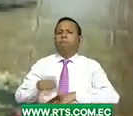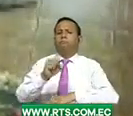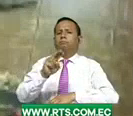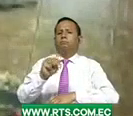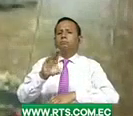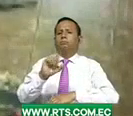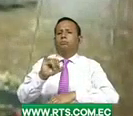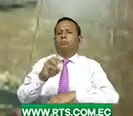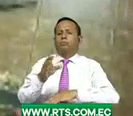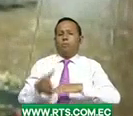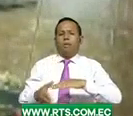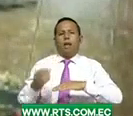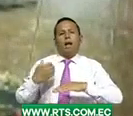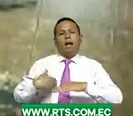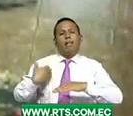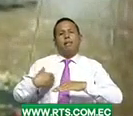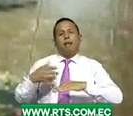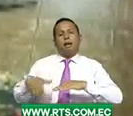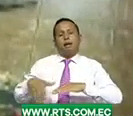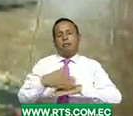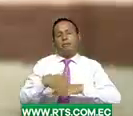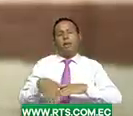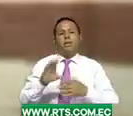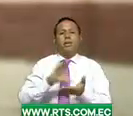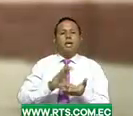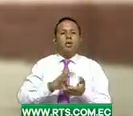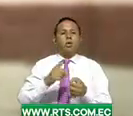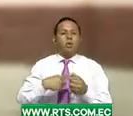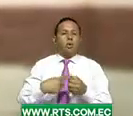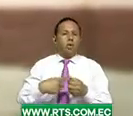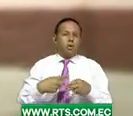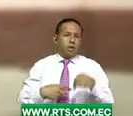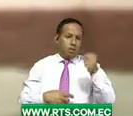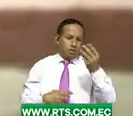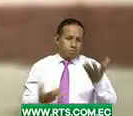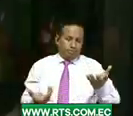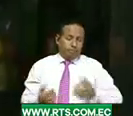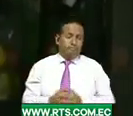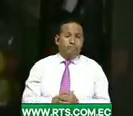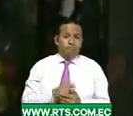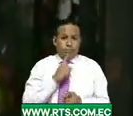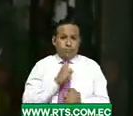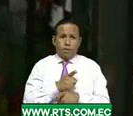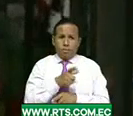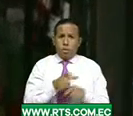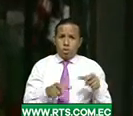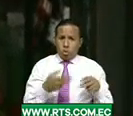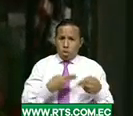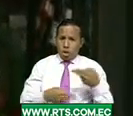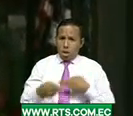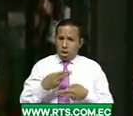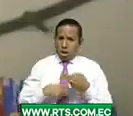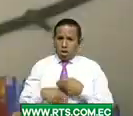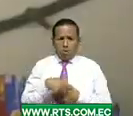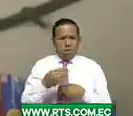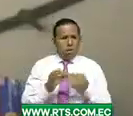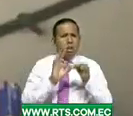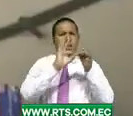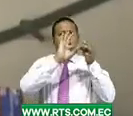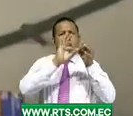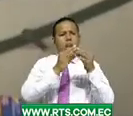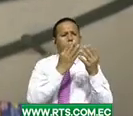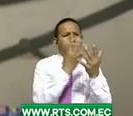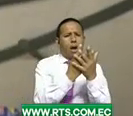en el sector de La América, al centro norte de Quito. Los propietarios de los locales se han visto forzados a colocar rejas y cámaras